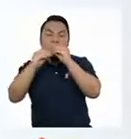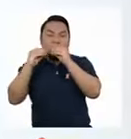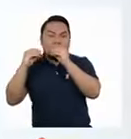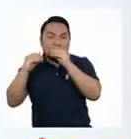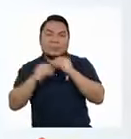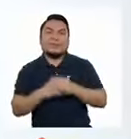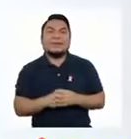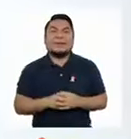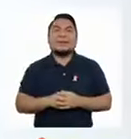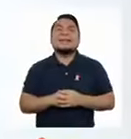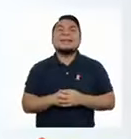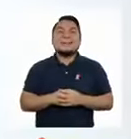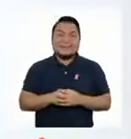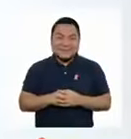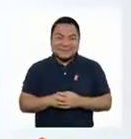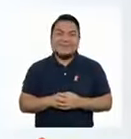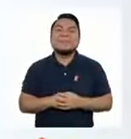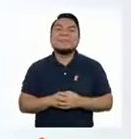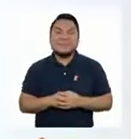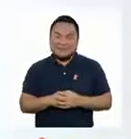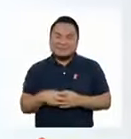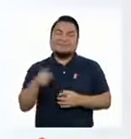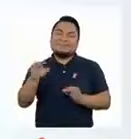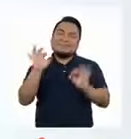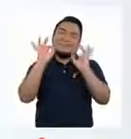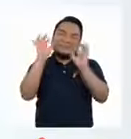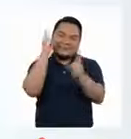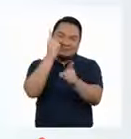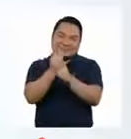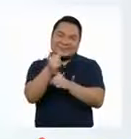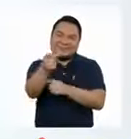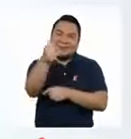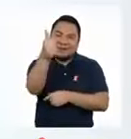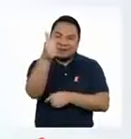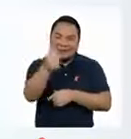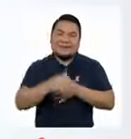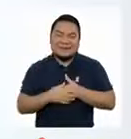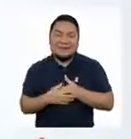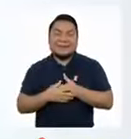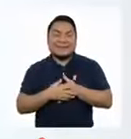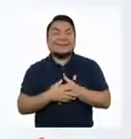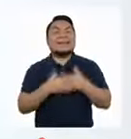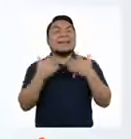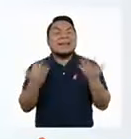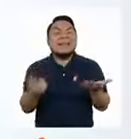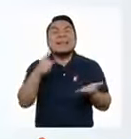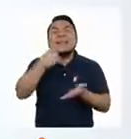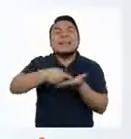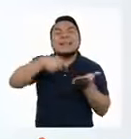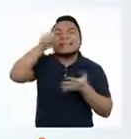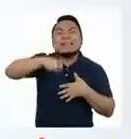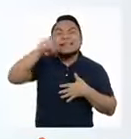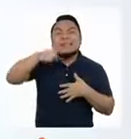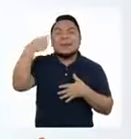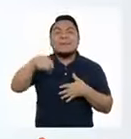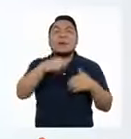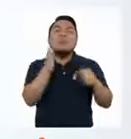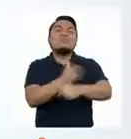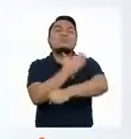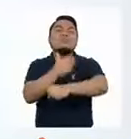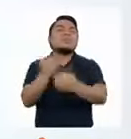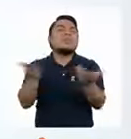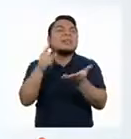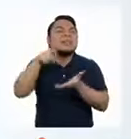7 tubitos. ¡Ay, exacto! ¡Wow! ¿Qué se necesitaba para hacer la